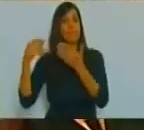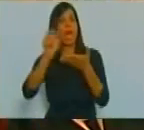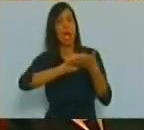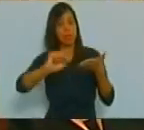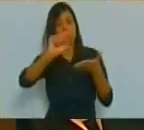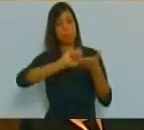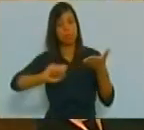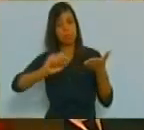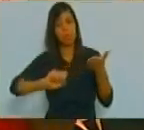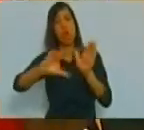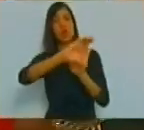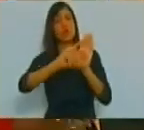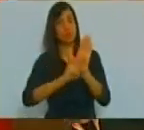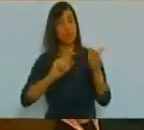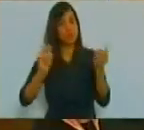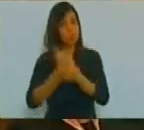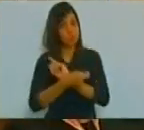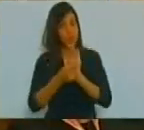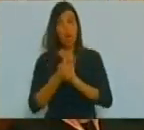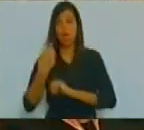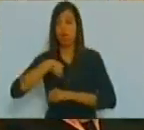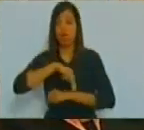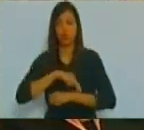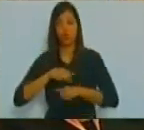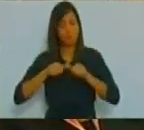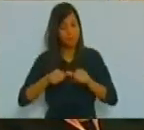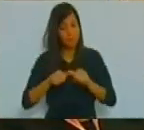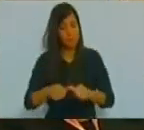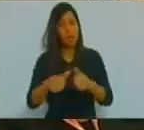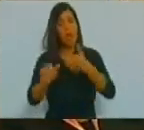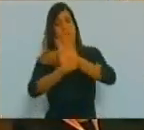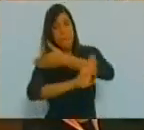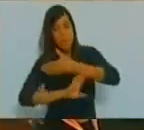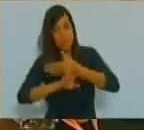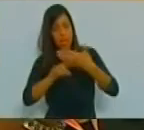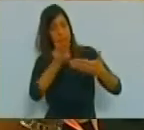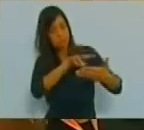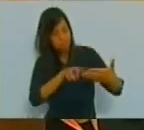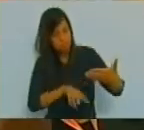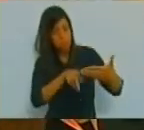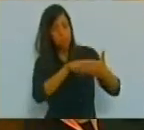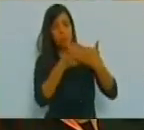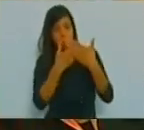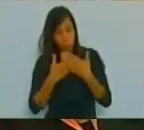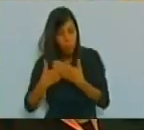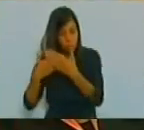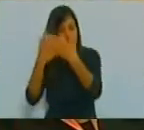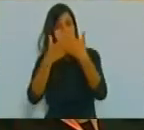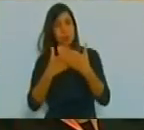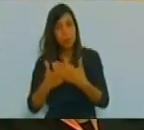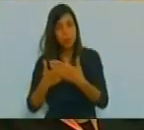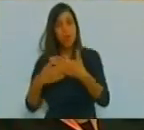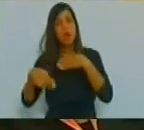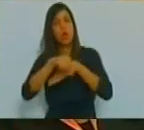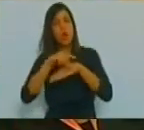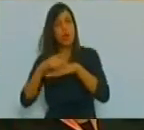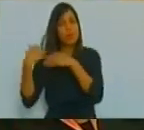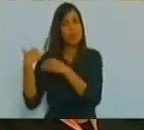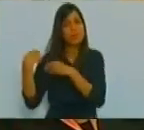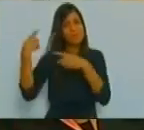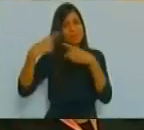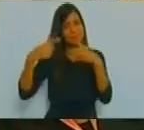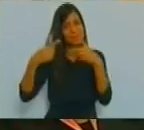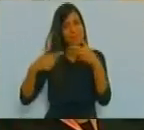vamos a expandir vamos a blindar vamos a revisar la institucionalidad del estado y el ordenamiento